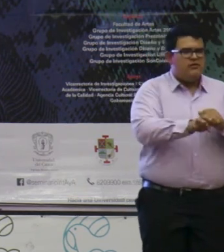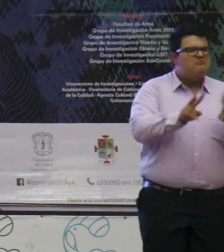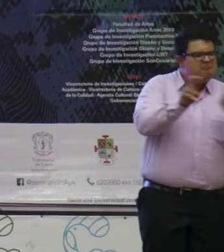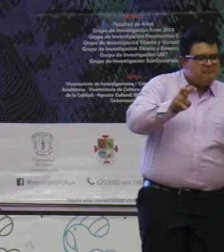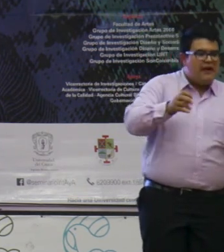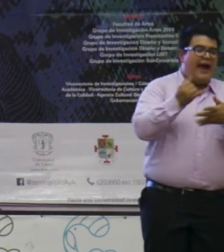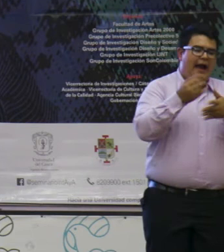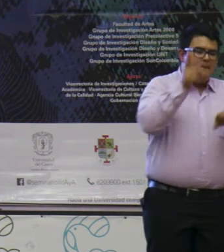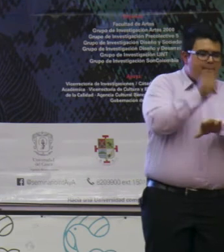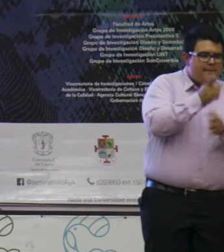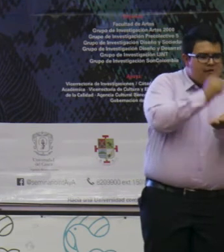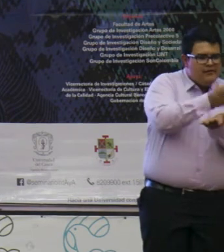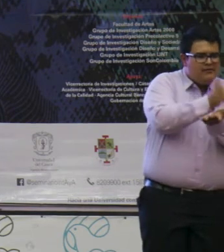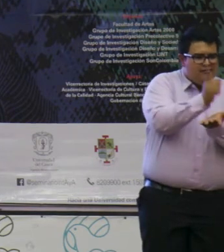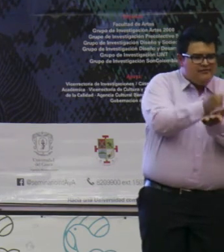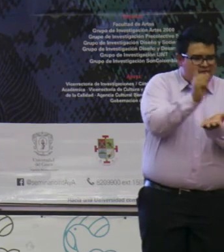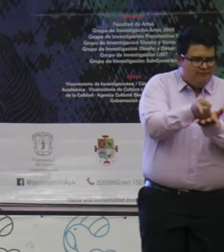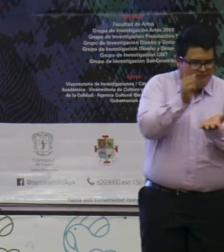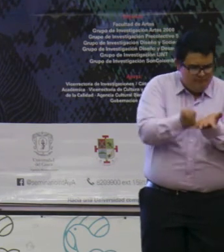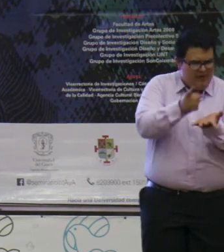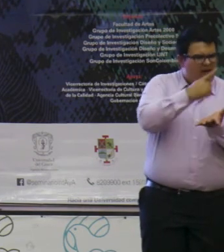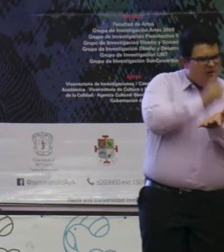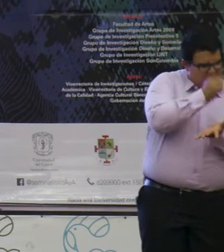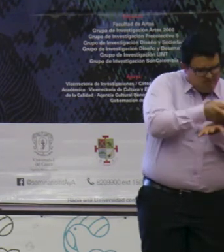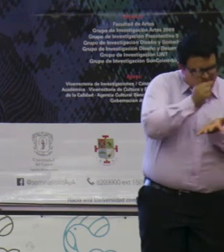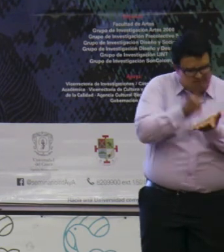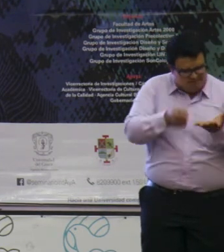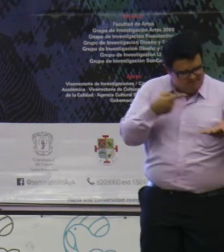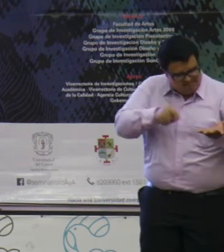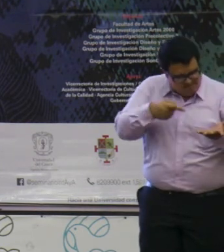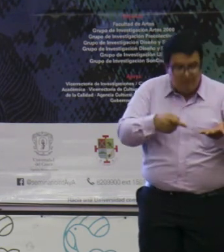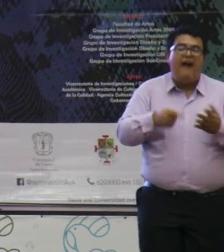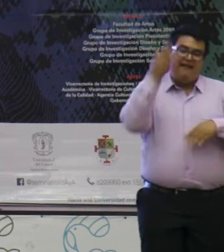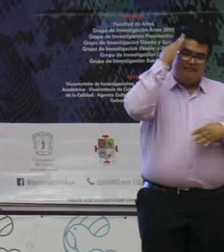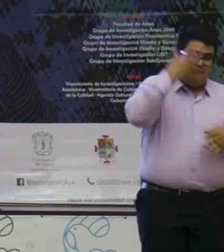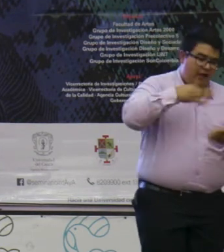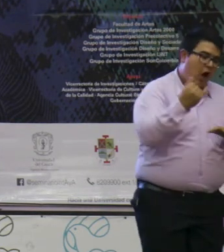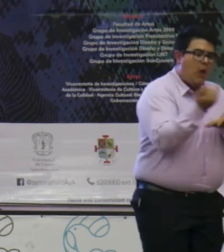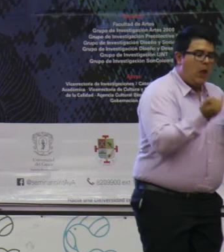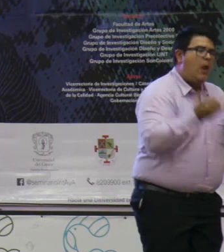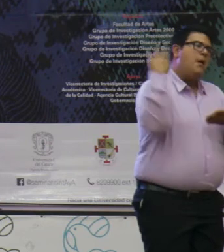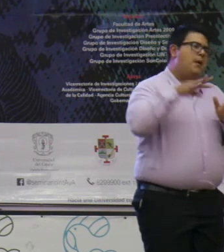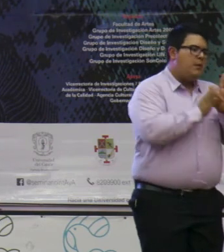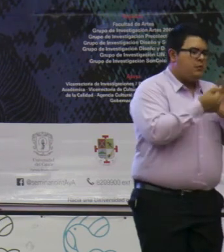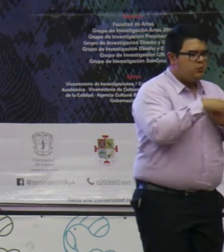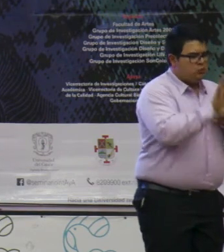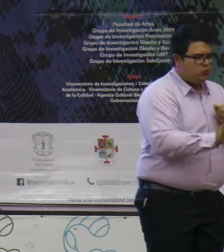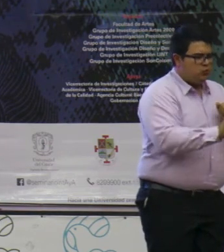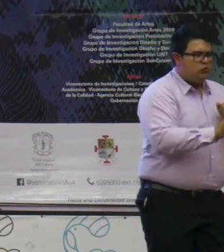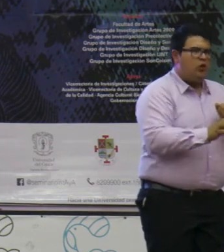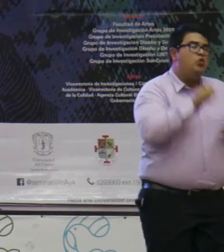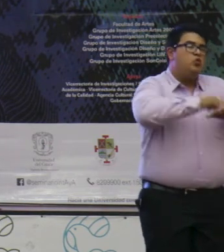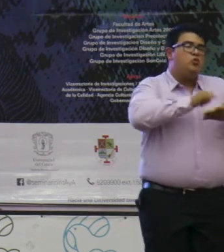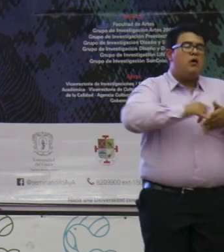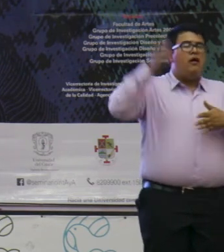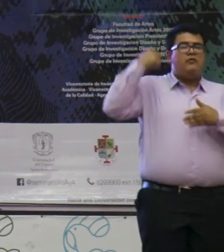instrucción. Una de las tareas que se le comisionó durante el siglo XIX a la ilustración no fue muy distinta a las que en los albores